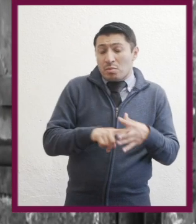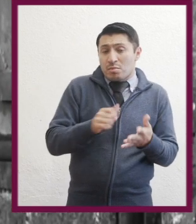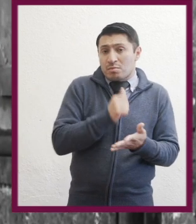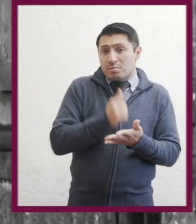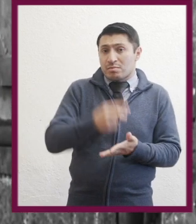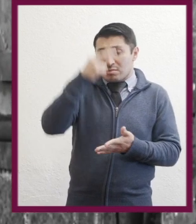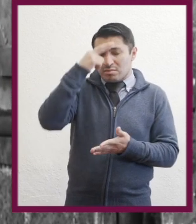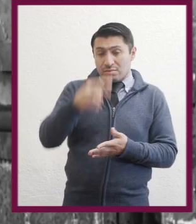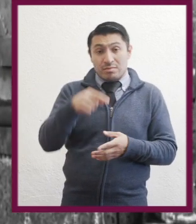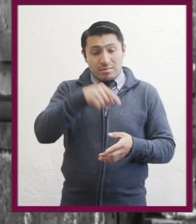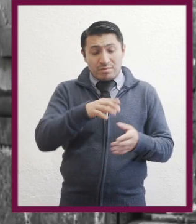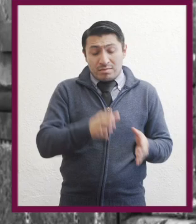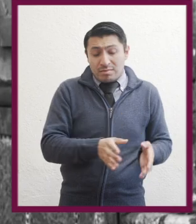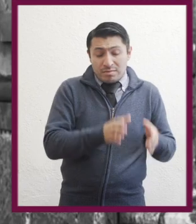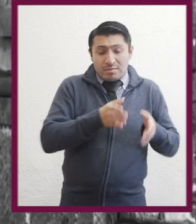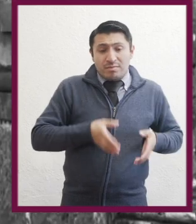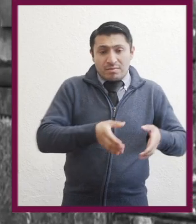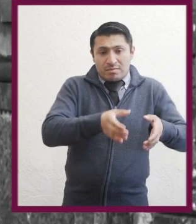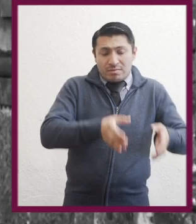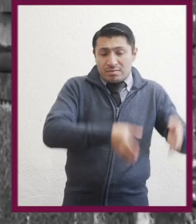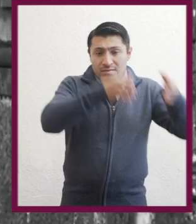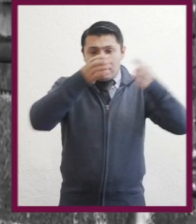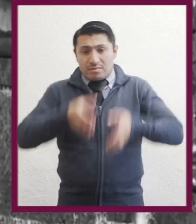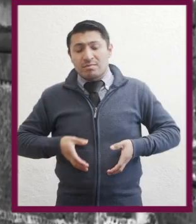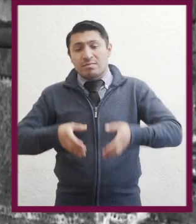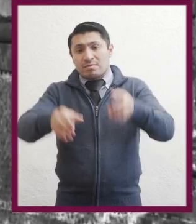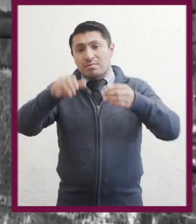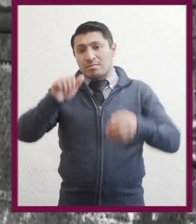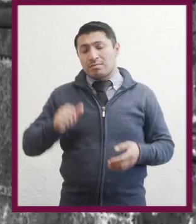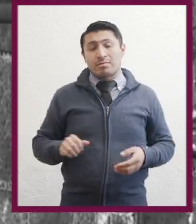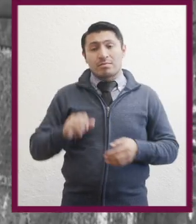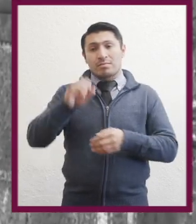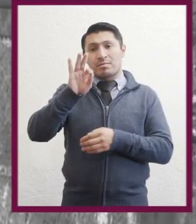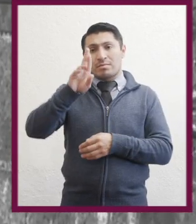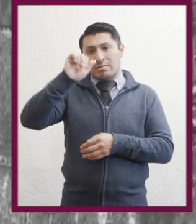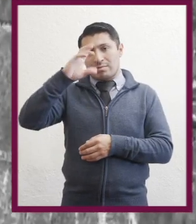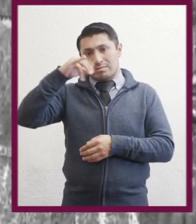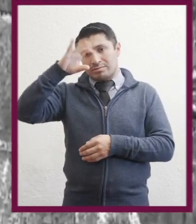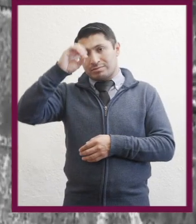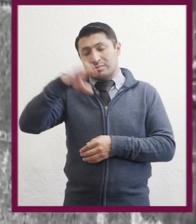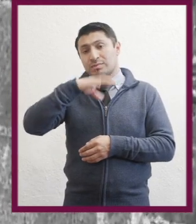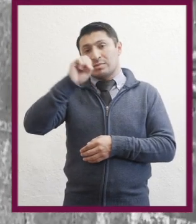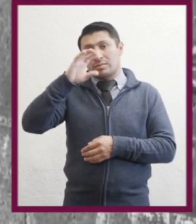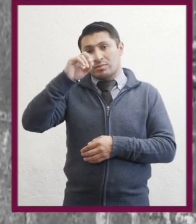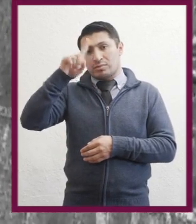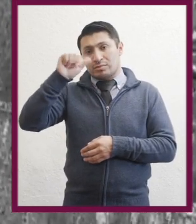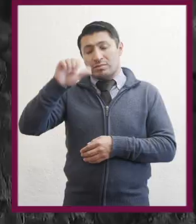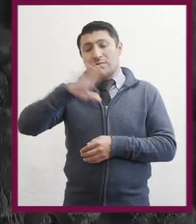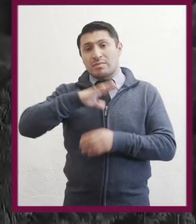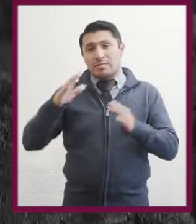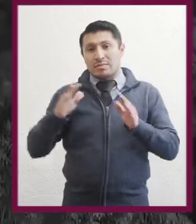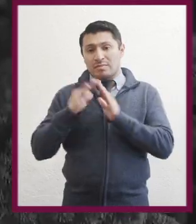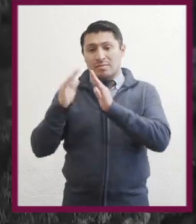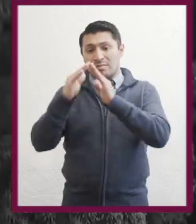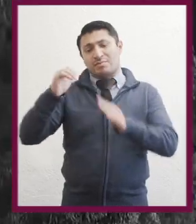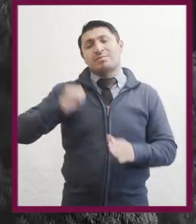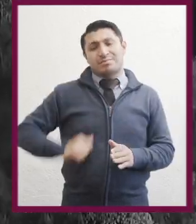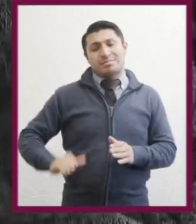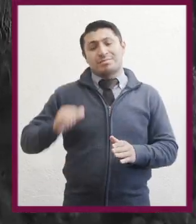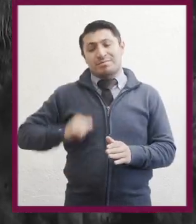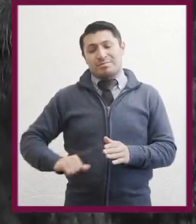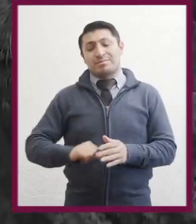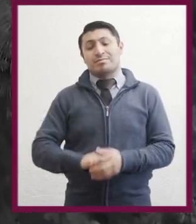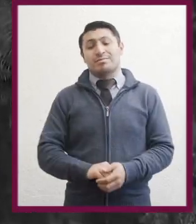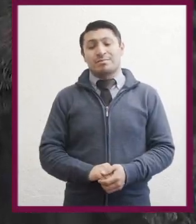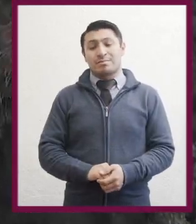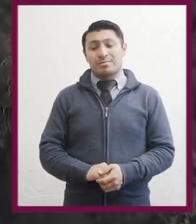con la Ciudad de México. Y aquí a una cuadra, la avenida Francisco Sosa, tiene casas